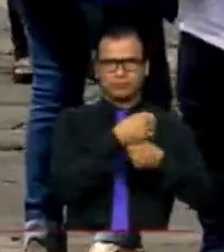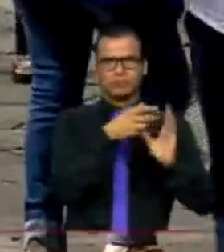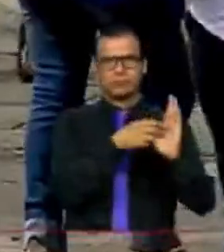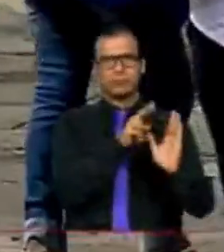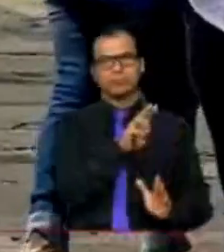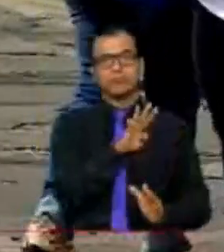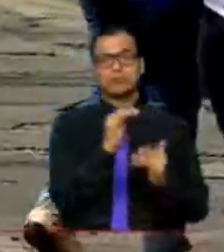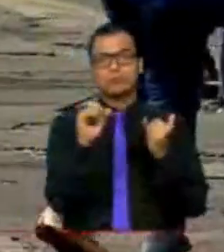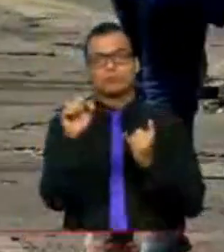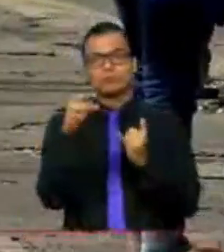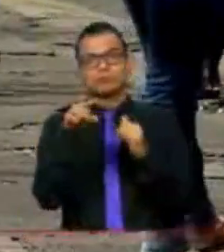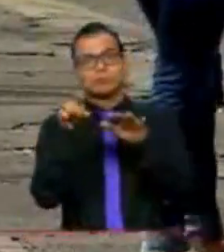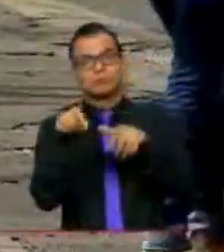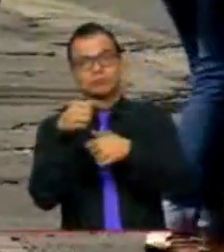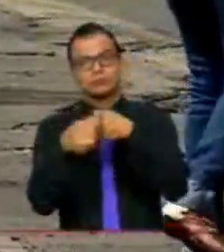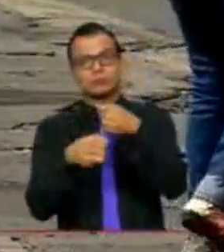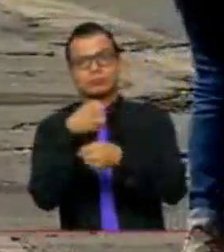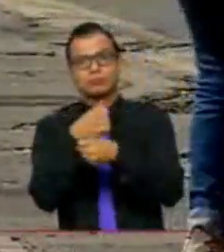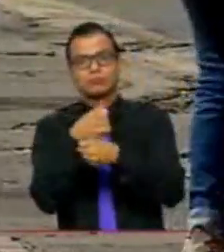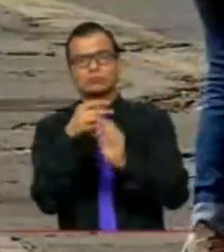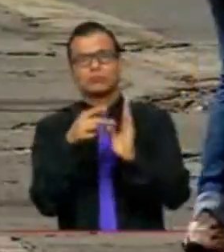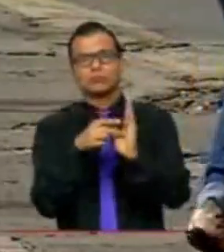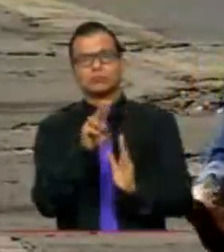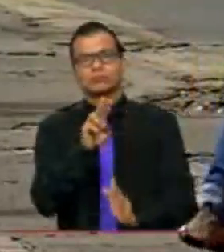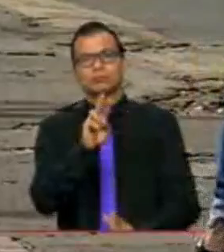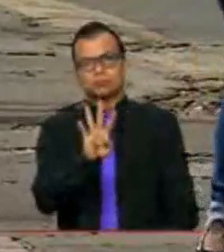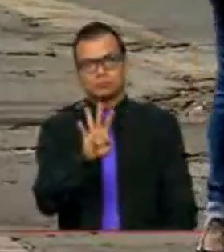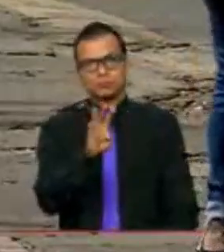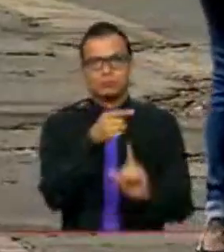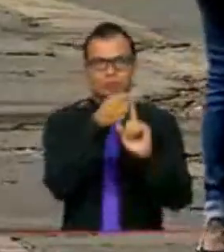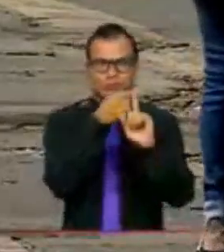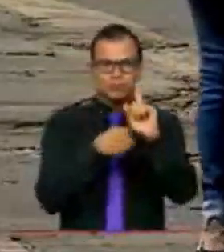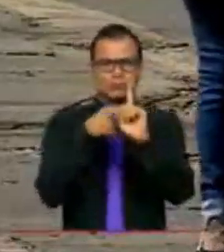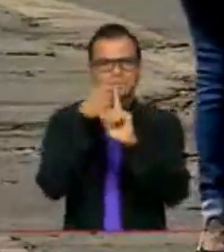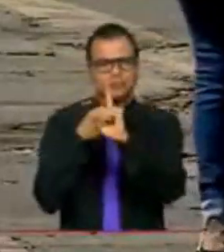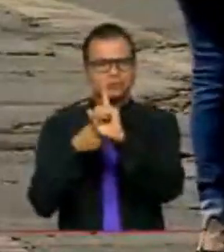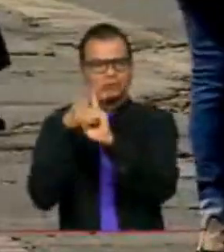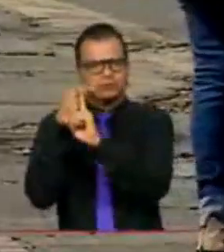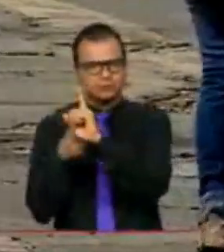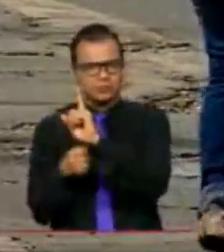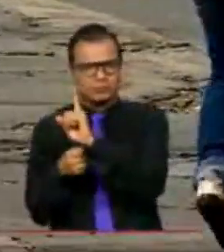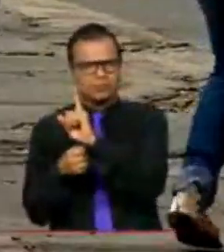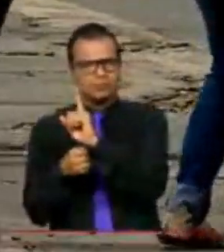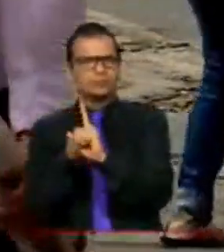primer semestre, siguiendo el indicador mensual